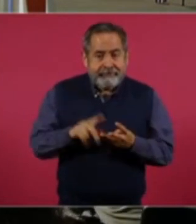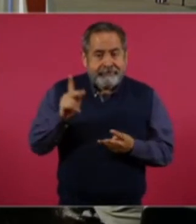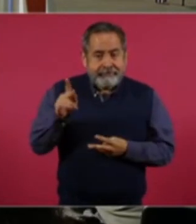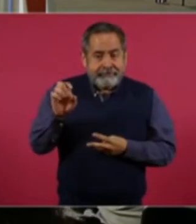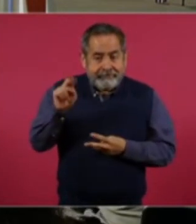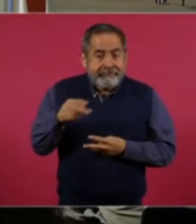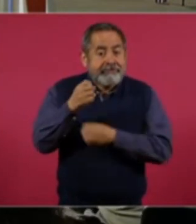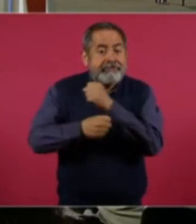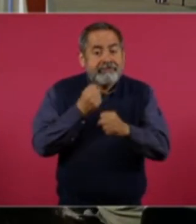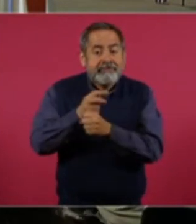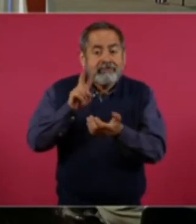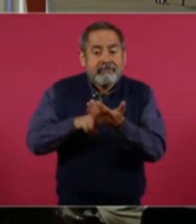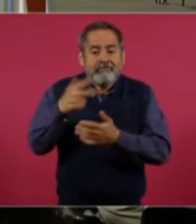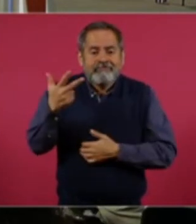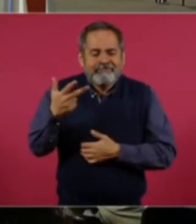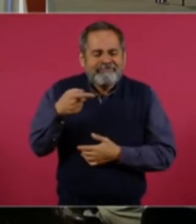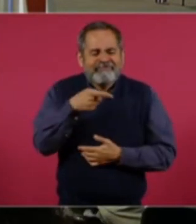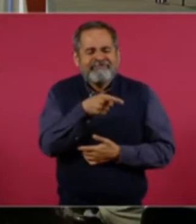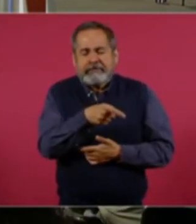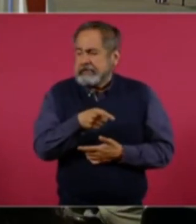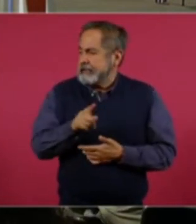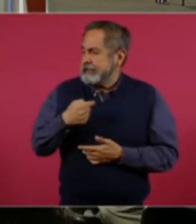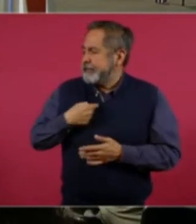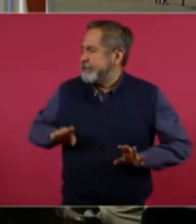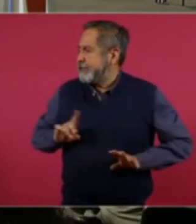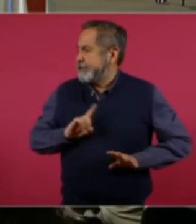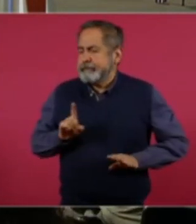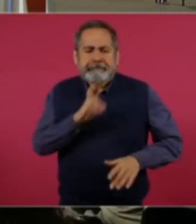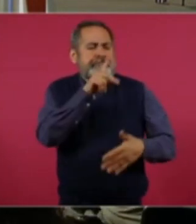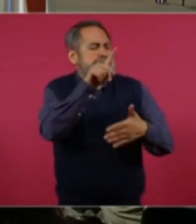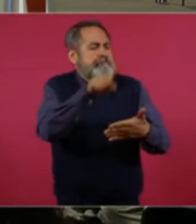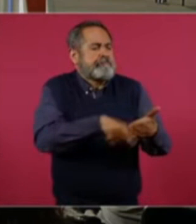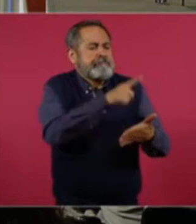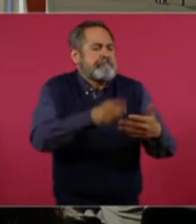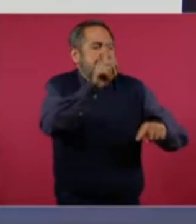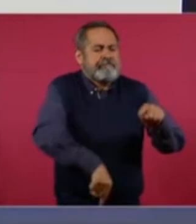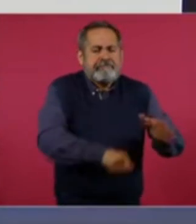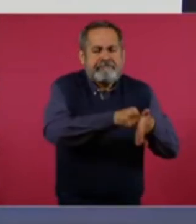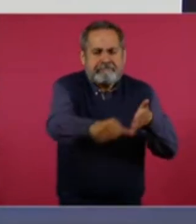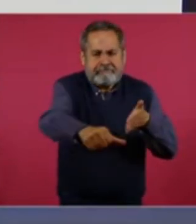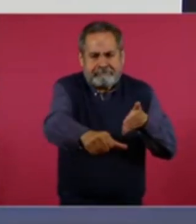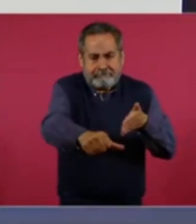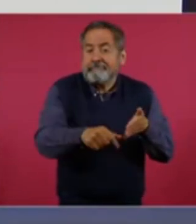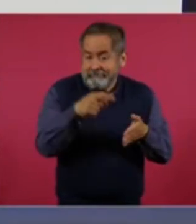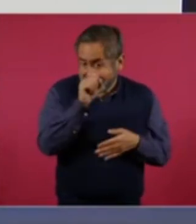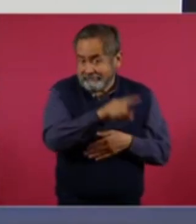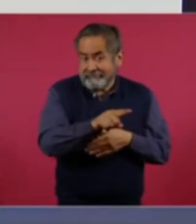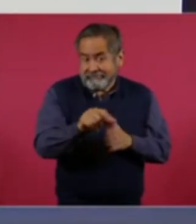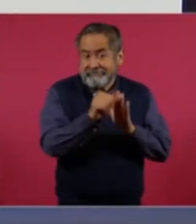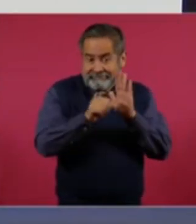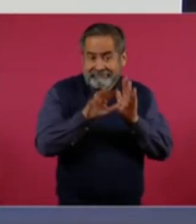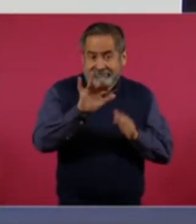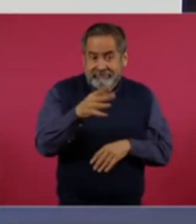el 2008 decidieron eliminar la fracción cuarta del artículo 59